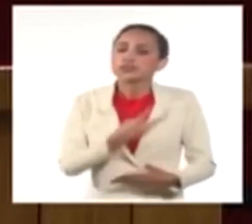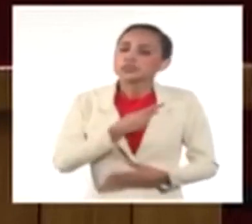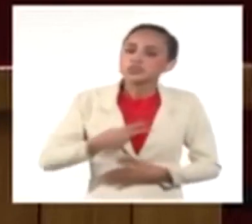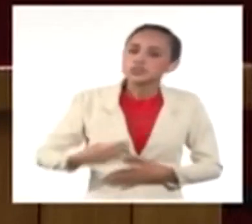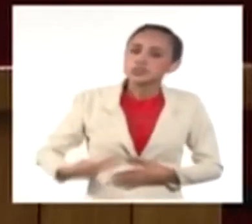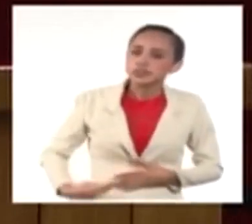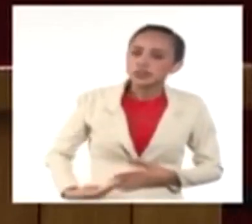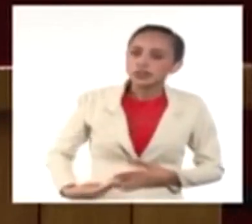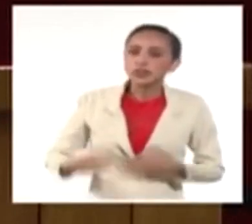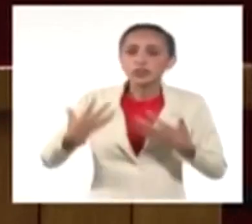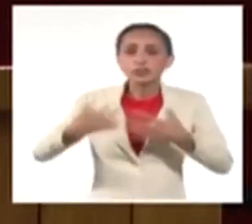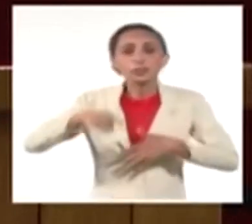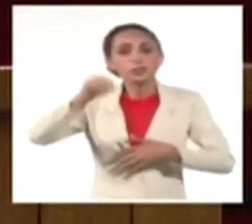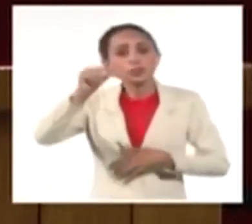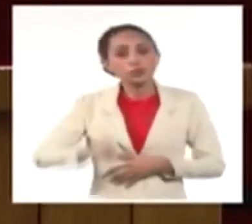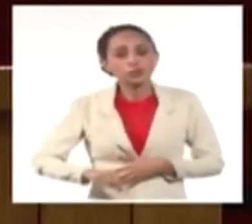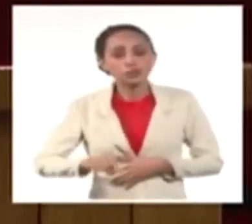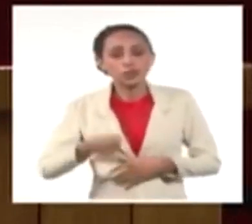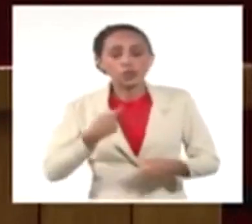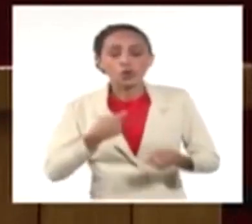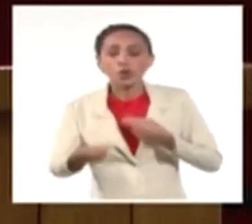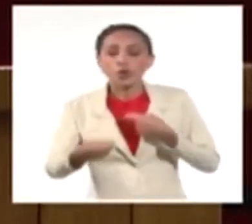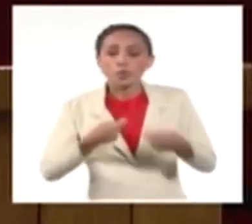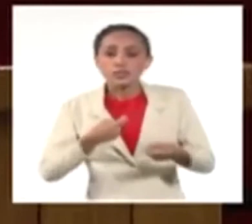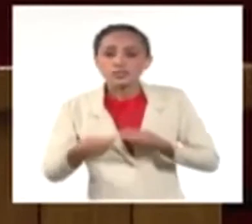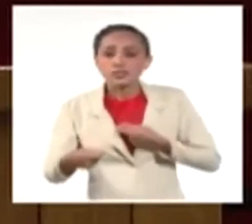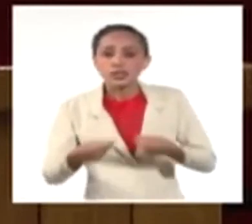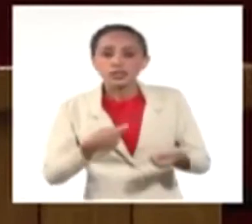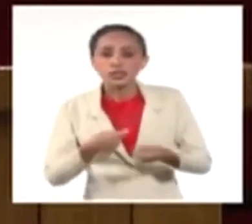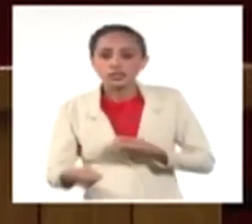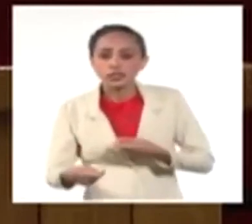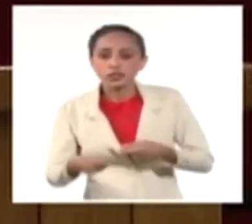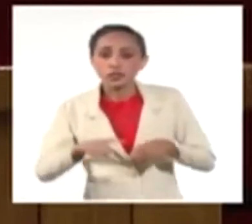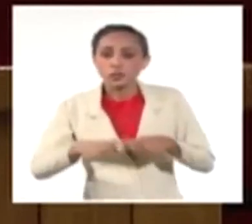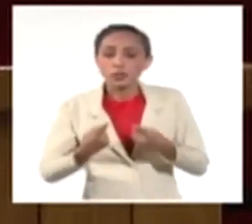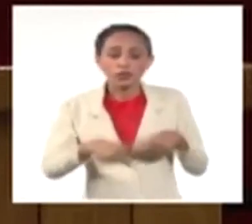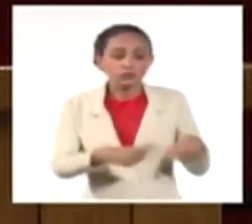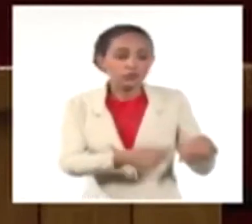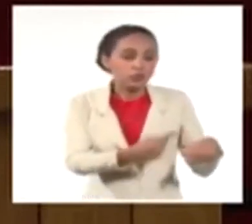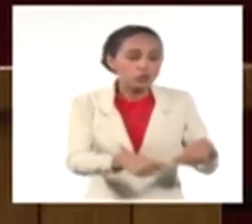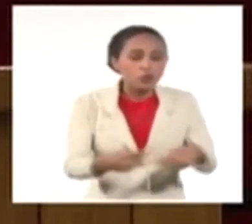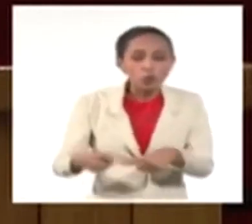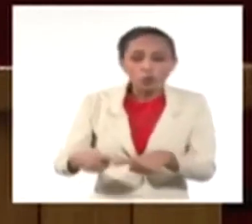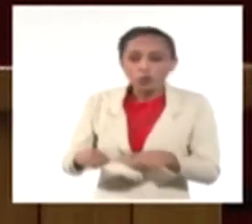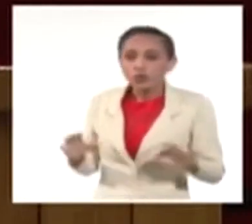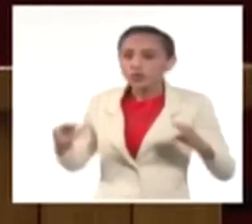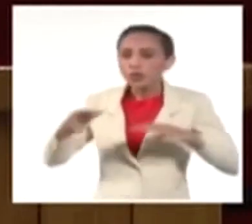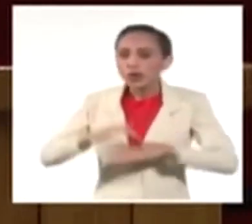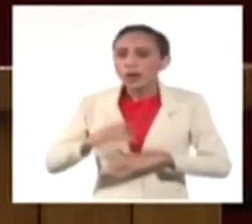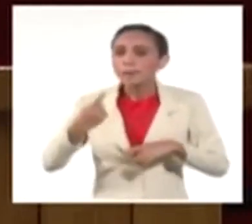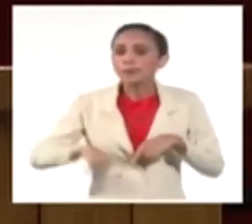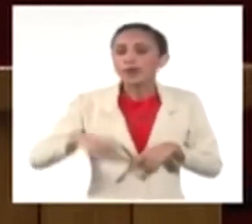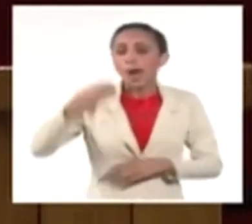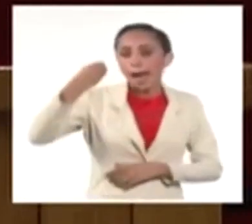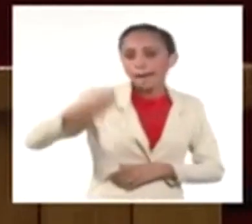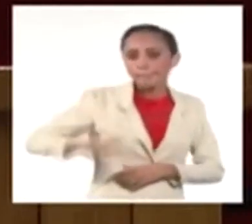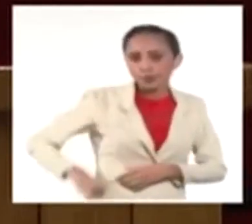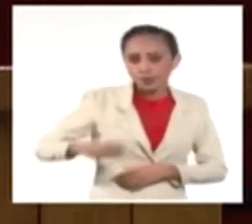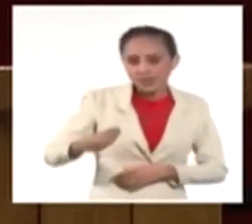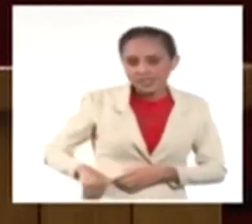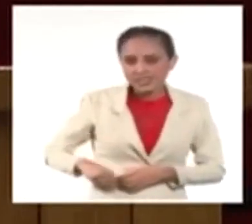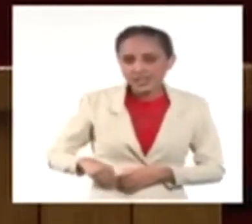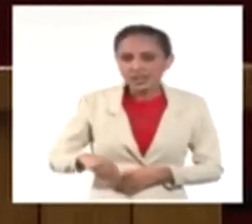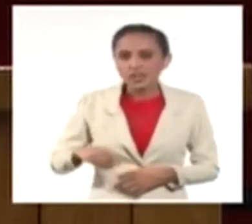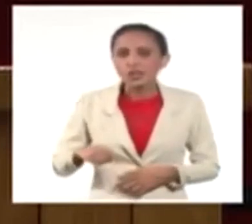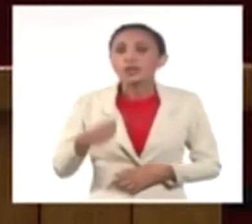de productores y comercializadores que ante la escasez de productos se han aprovechado e